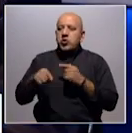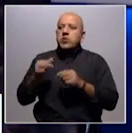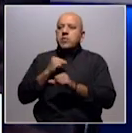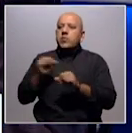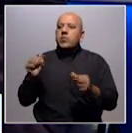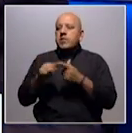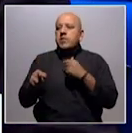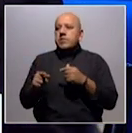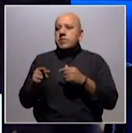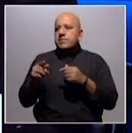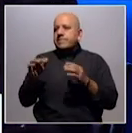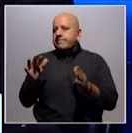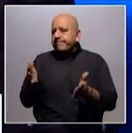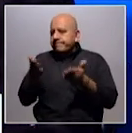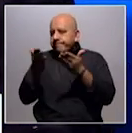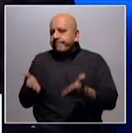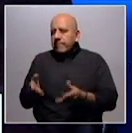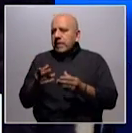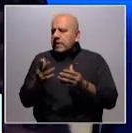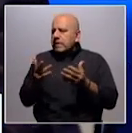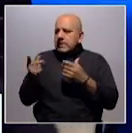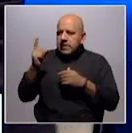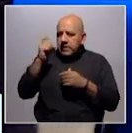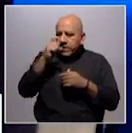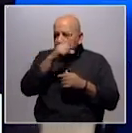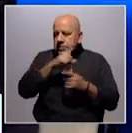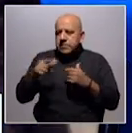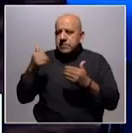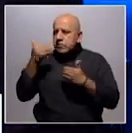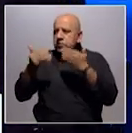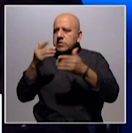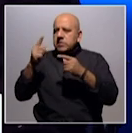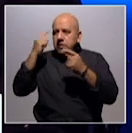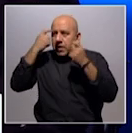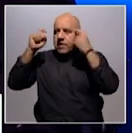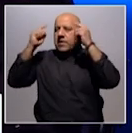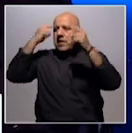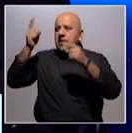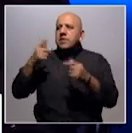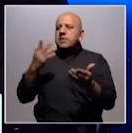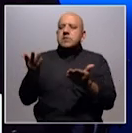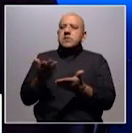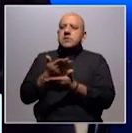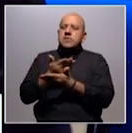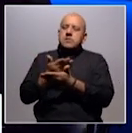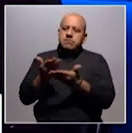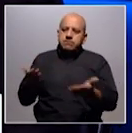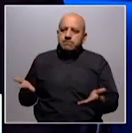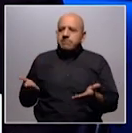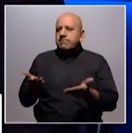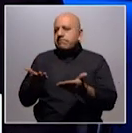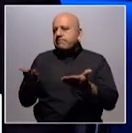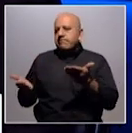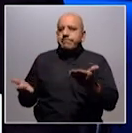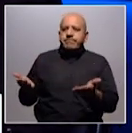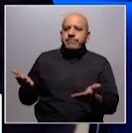interpretada como una parálisis general es muy difícil procesar iniciativas eso es